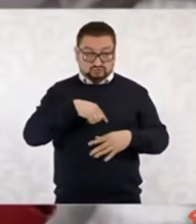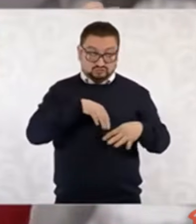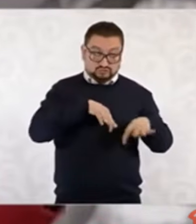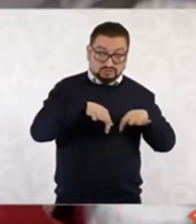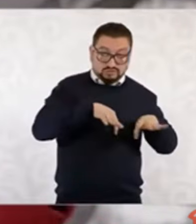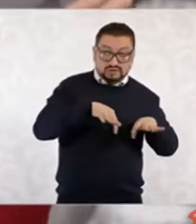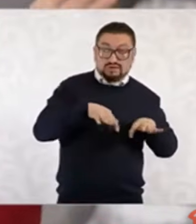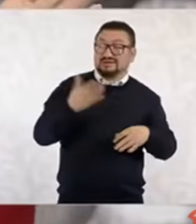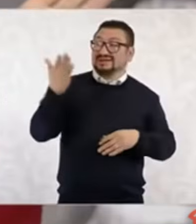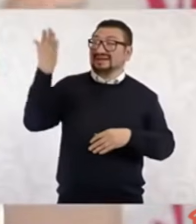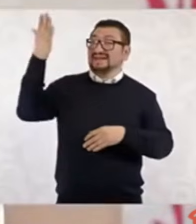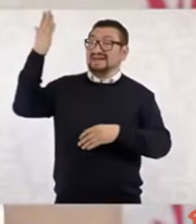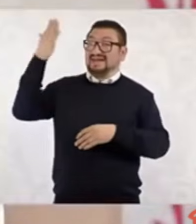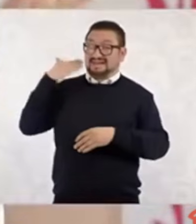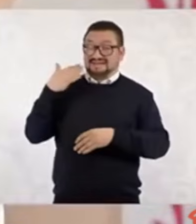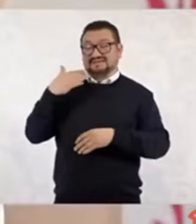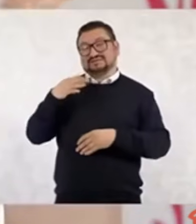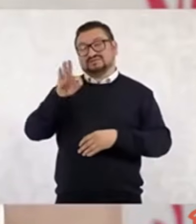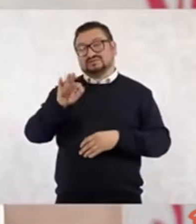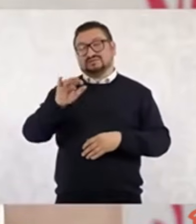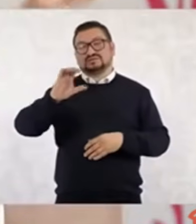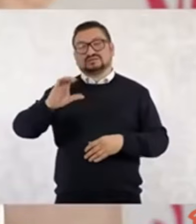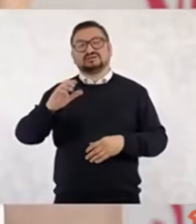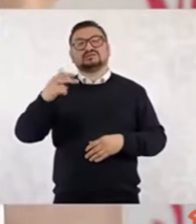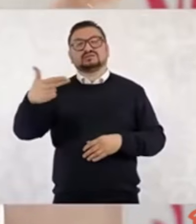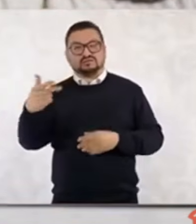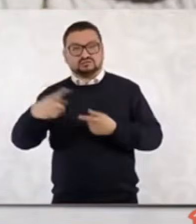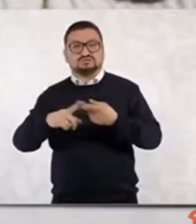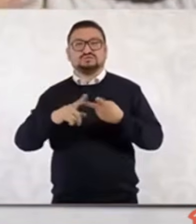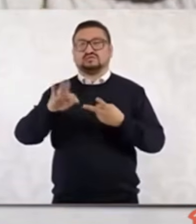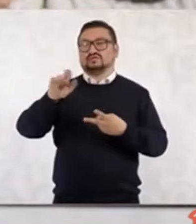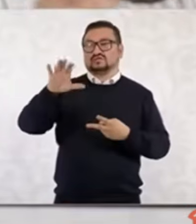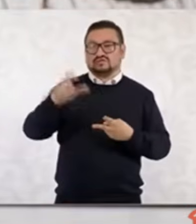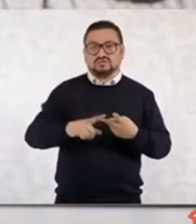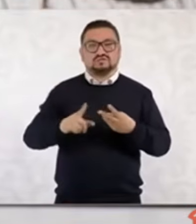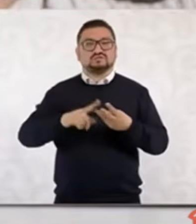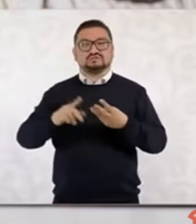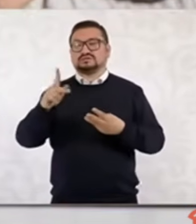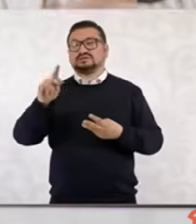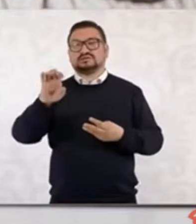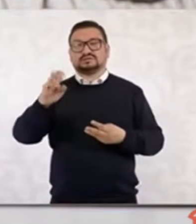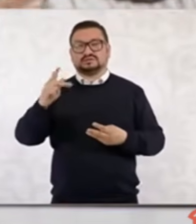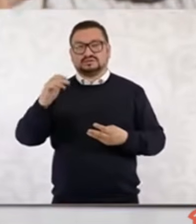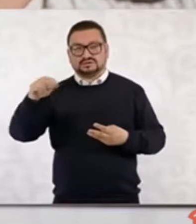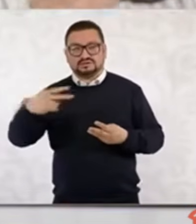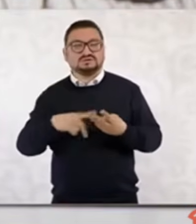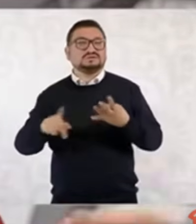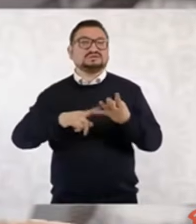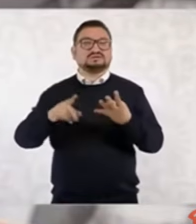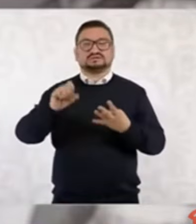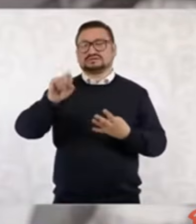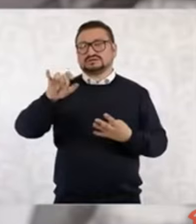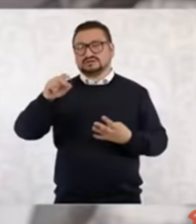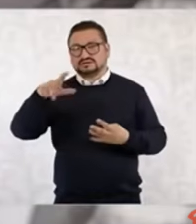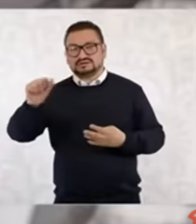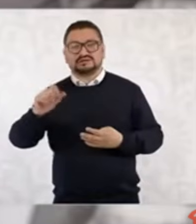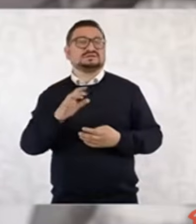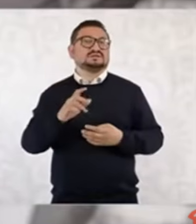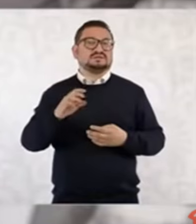fue el proyecto de nación de Calderón, de Fox, de Peña, de Zedillo, de Salinas, de Miguel de la